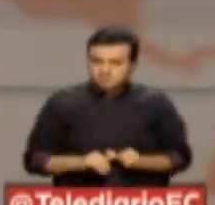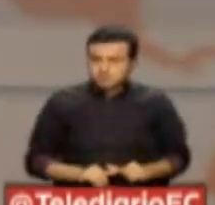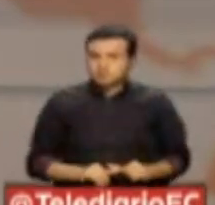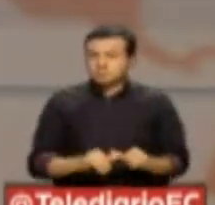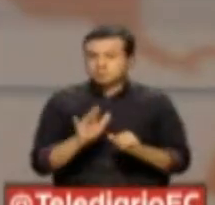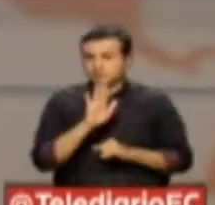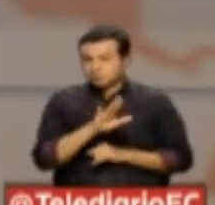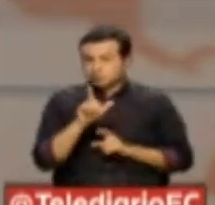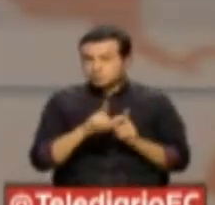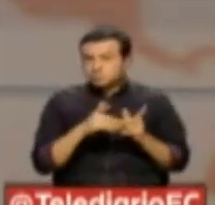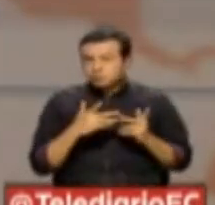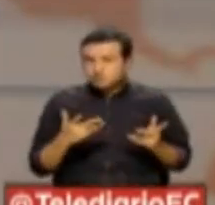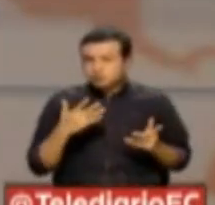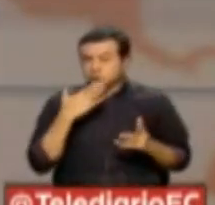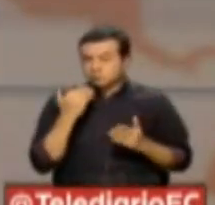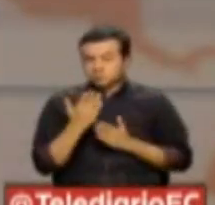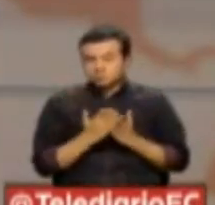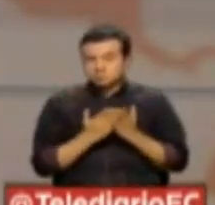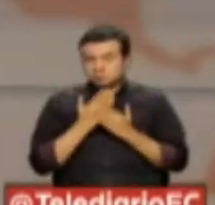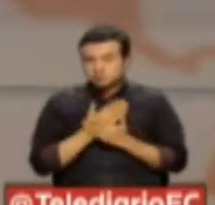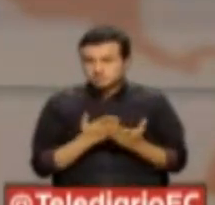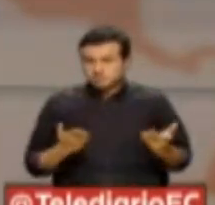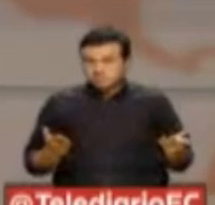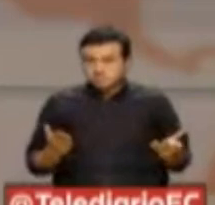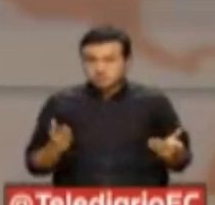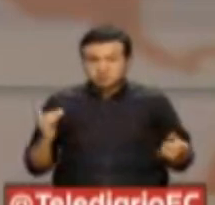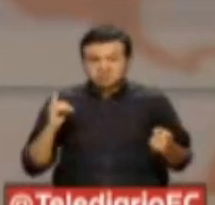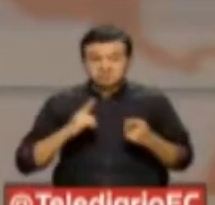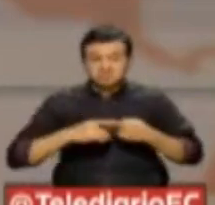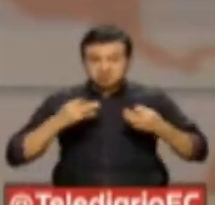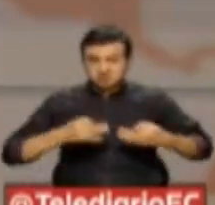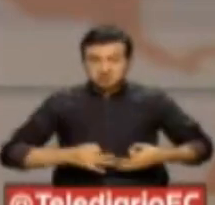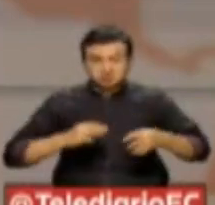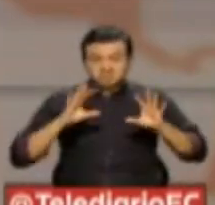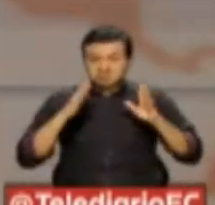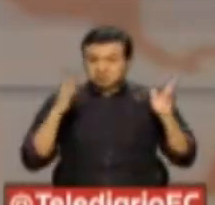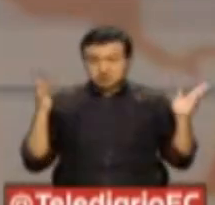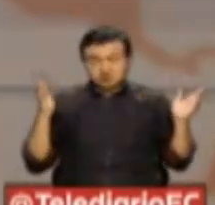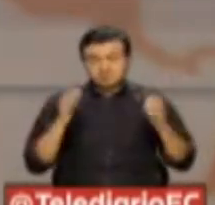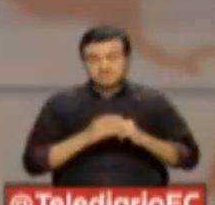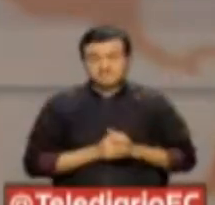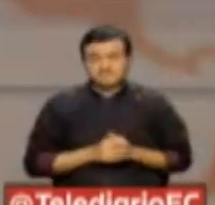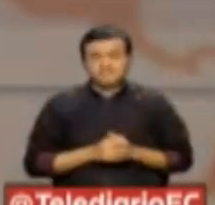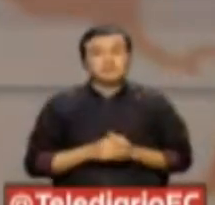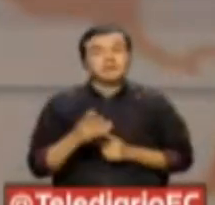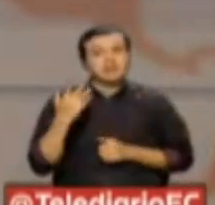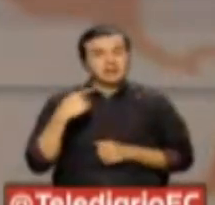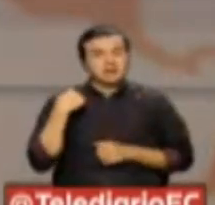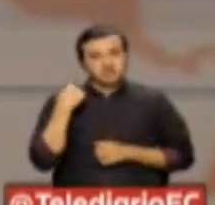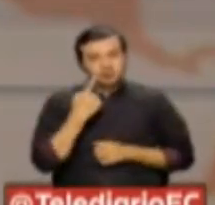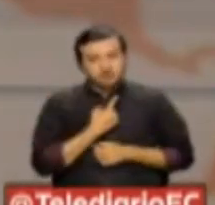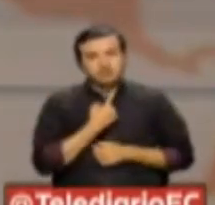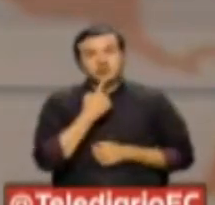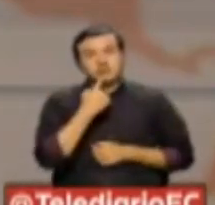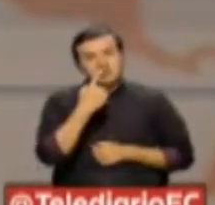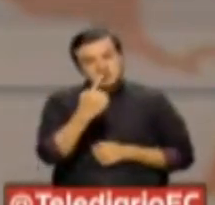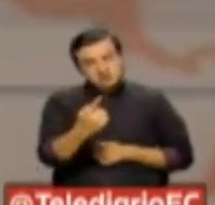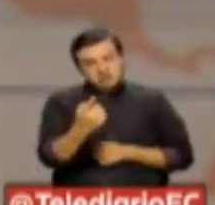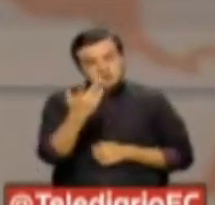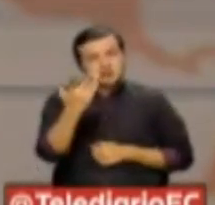llegar a dar un mejor servicio cosa que no se ha cumplido entonces cuando nosotros insistimos